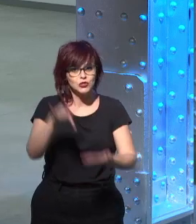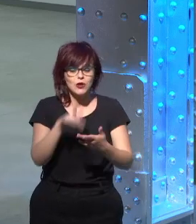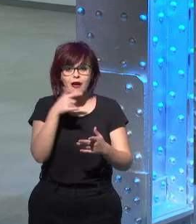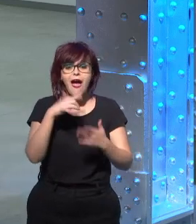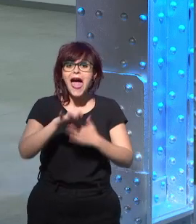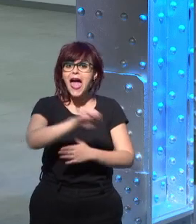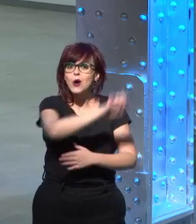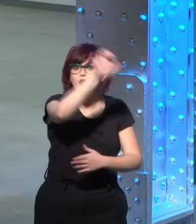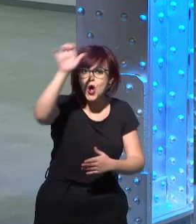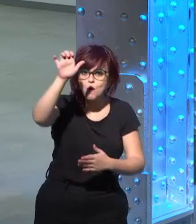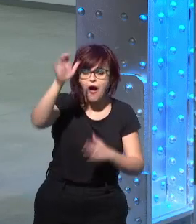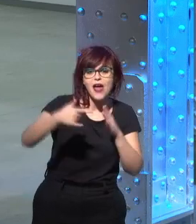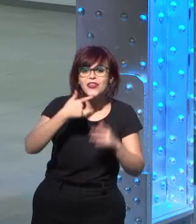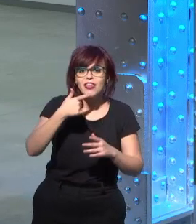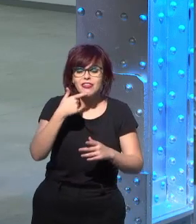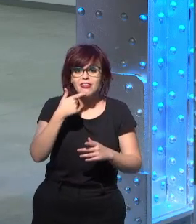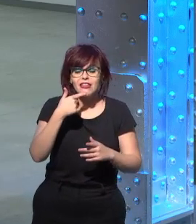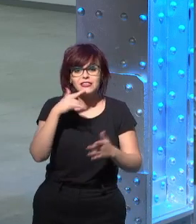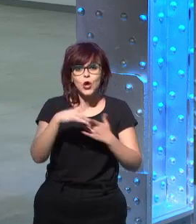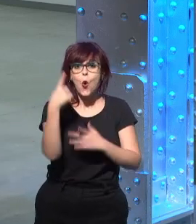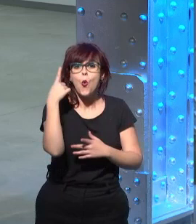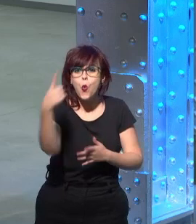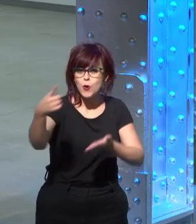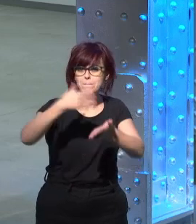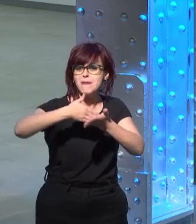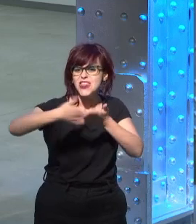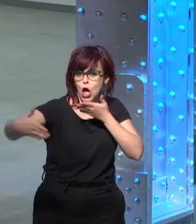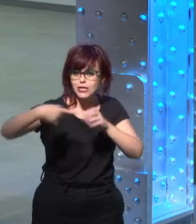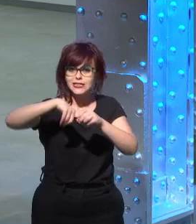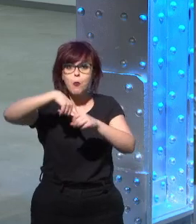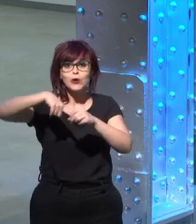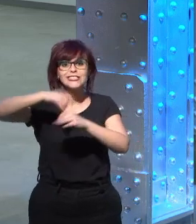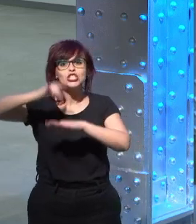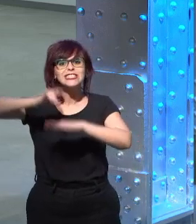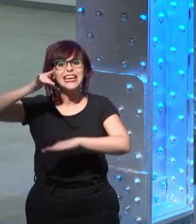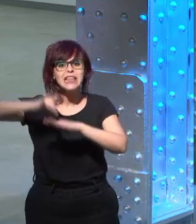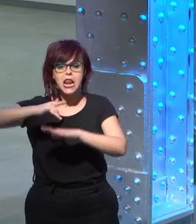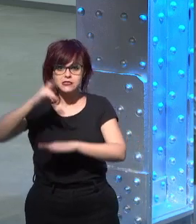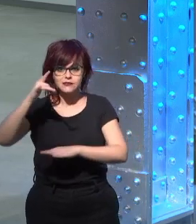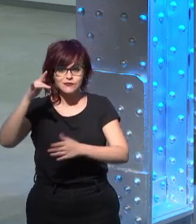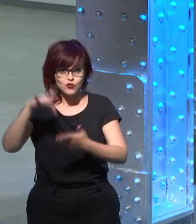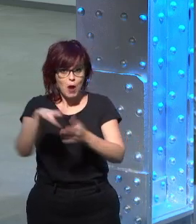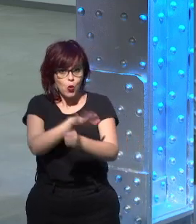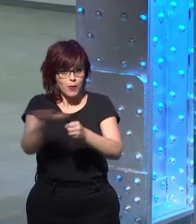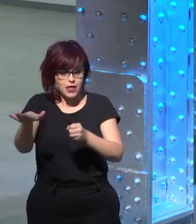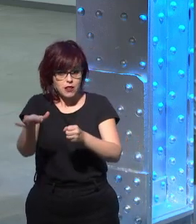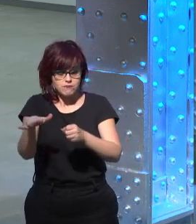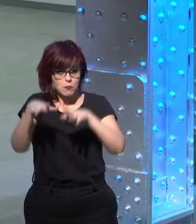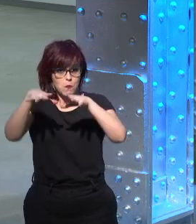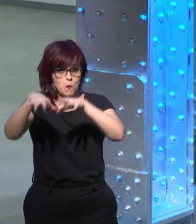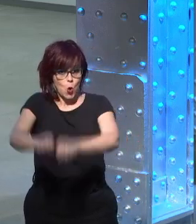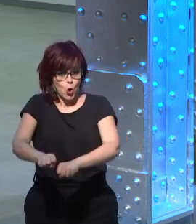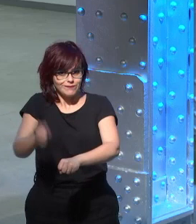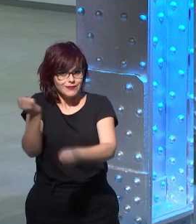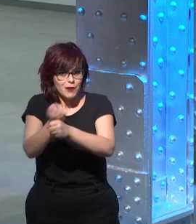que en Europa va a haber 1 millón de puestos digitales sin cubrir. Cuando tenemos el desempleo